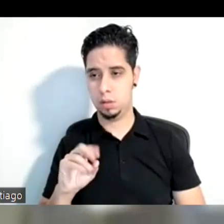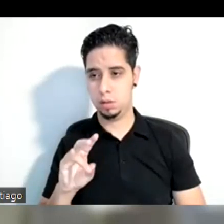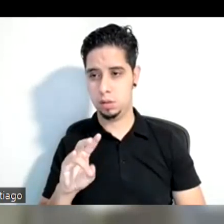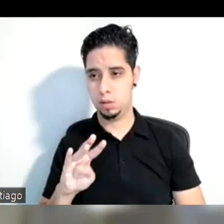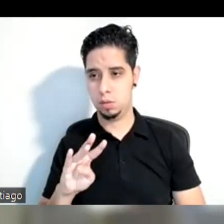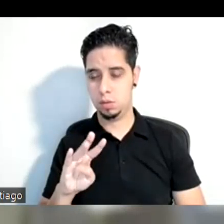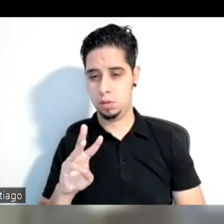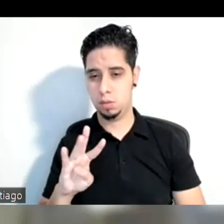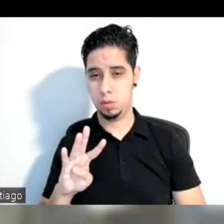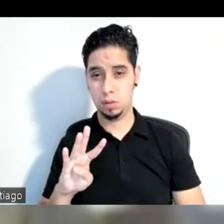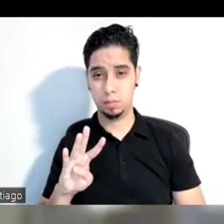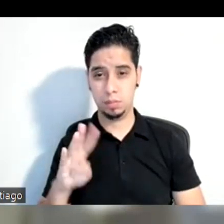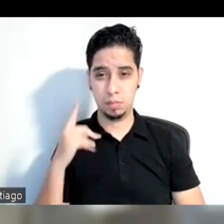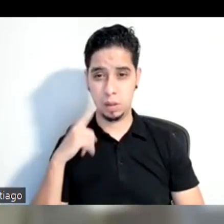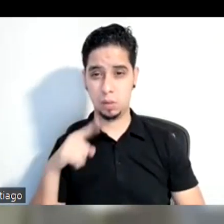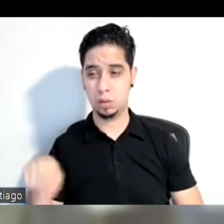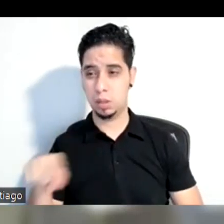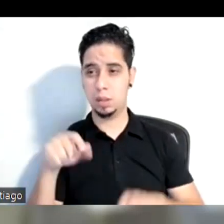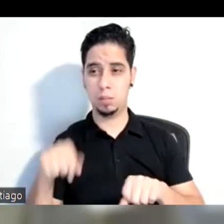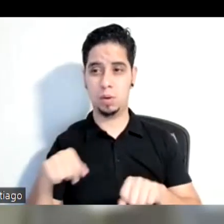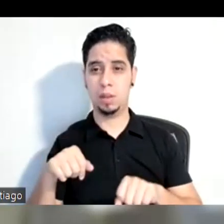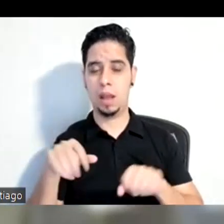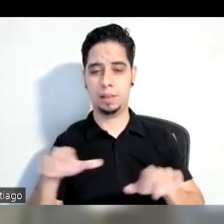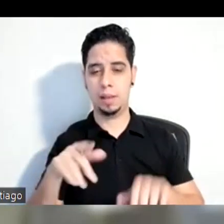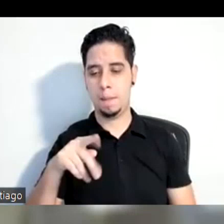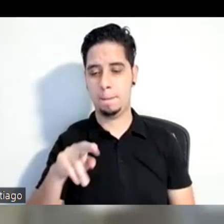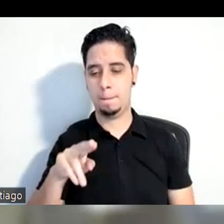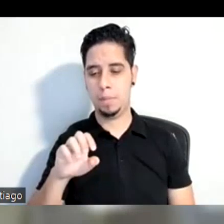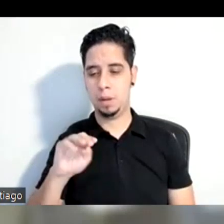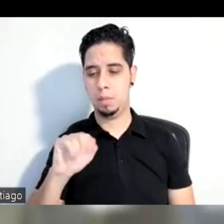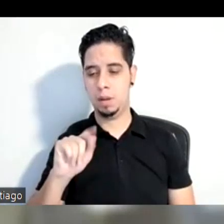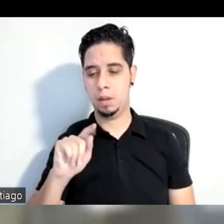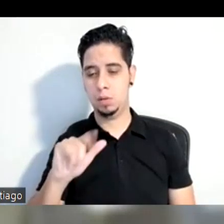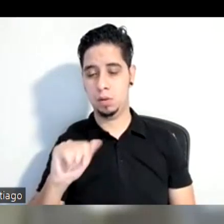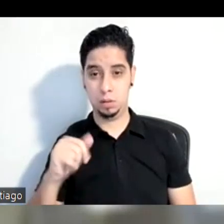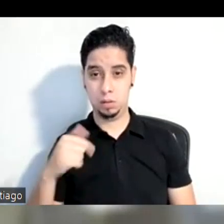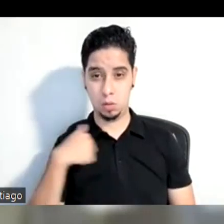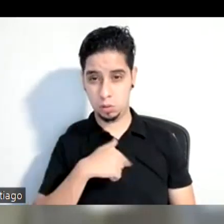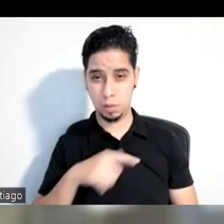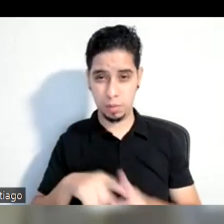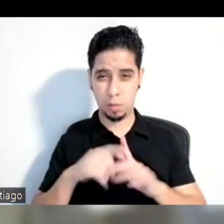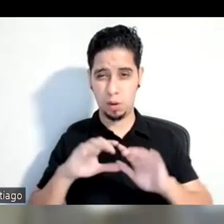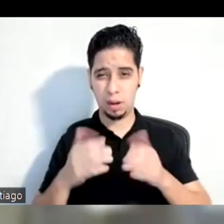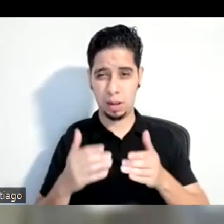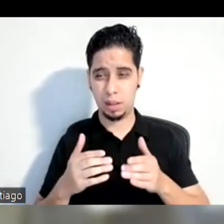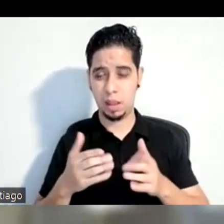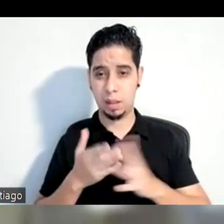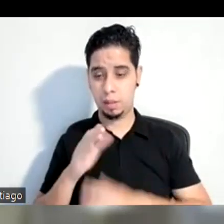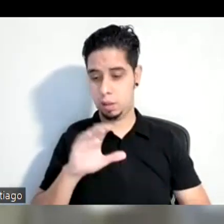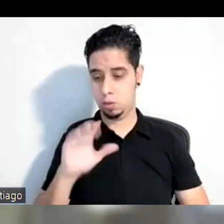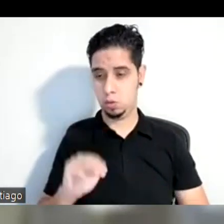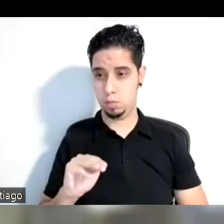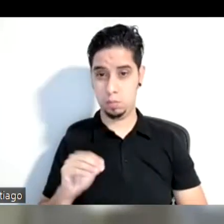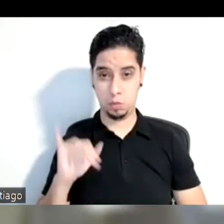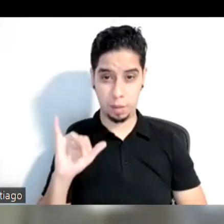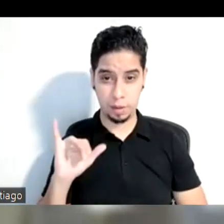787-530-7464 para que vayan haciendo la prematrícula, se apunten y empezamos las clases por Zoom. Estamos por Zoom